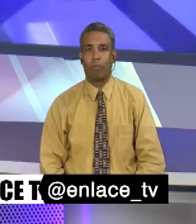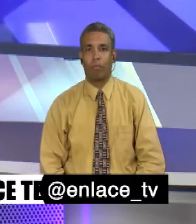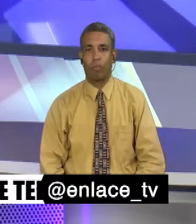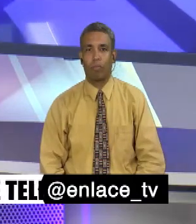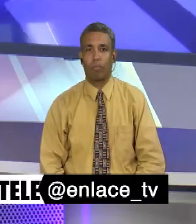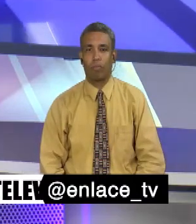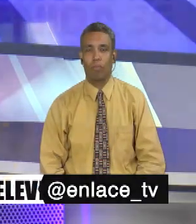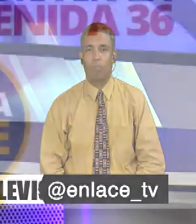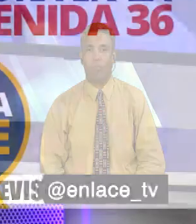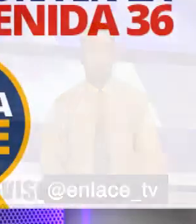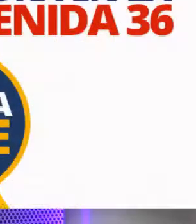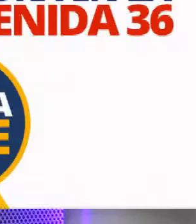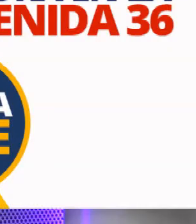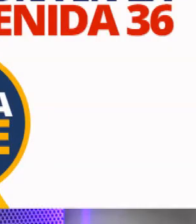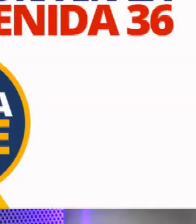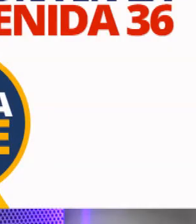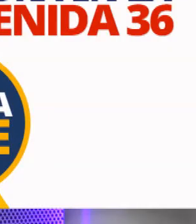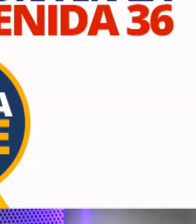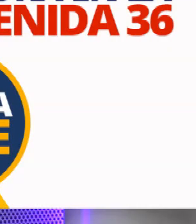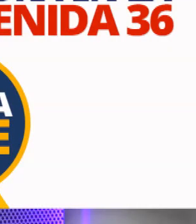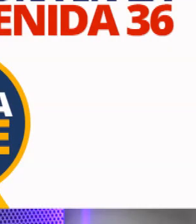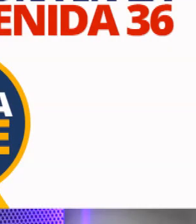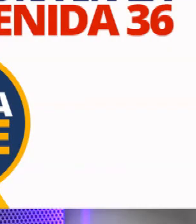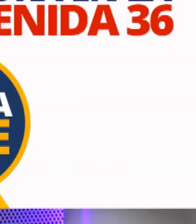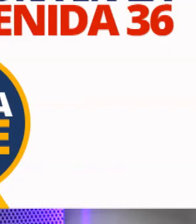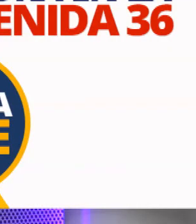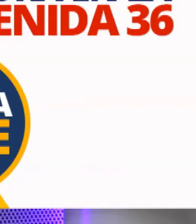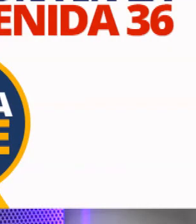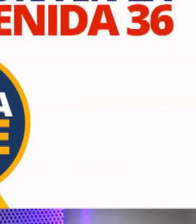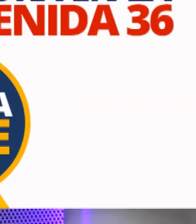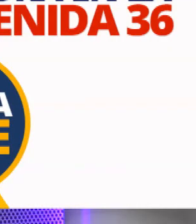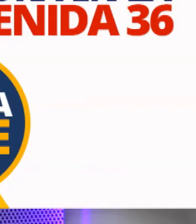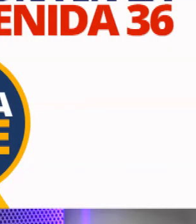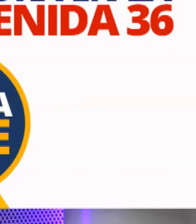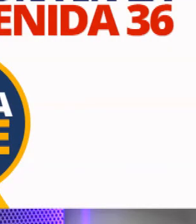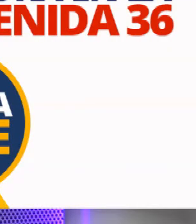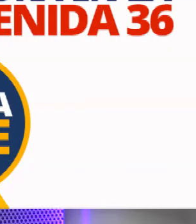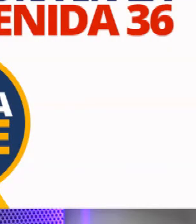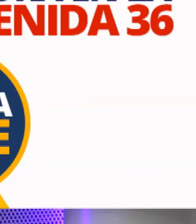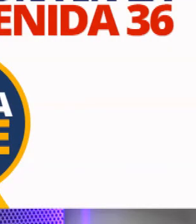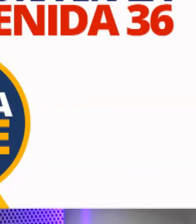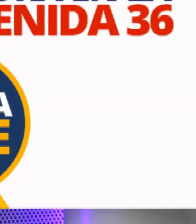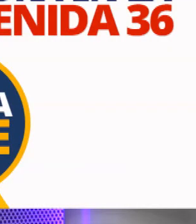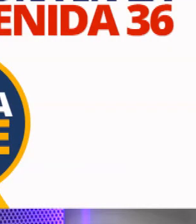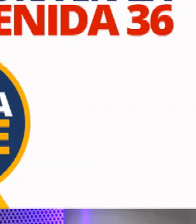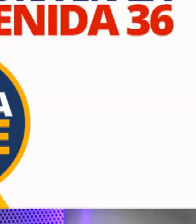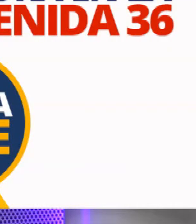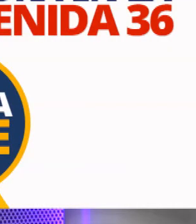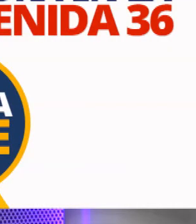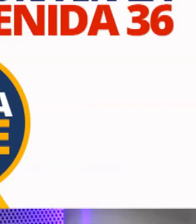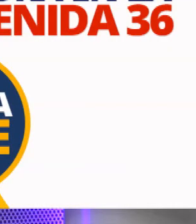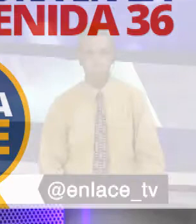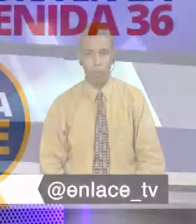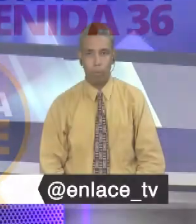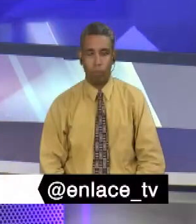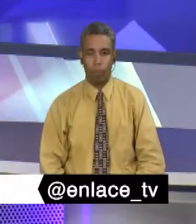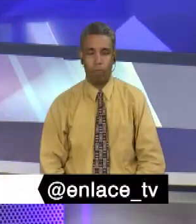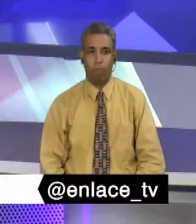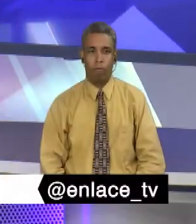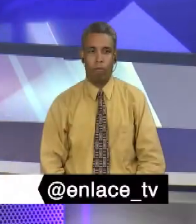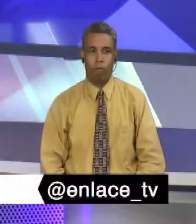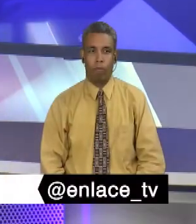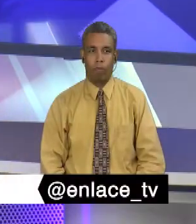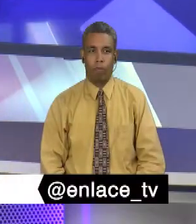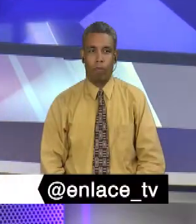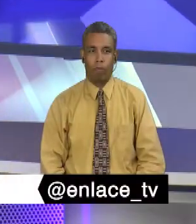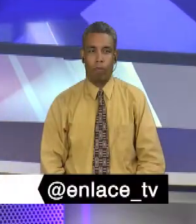siempre, Materiales Eléctricos, Electrofer, ilumina tu vida ahora también en su nueva sede, ubíquenla en la avenida 36.